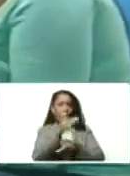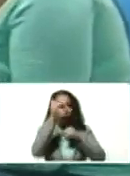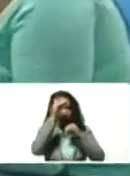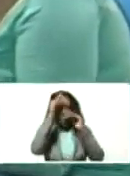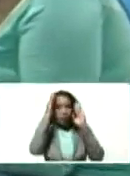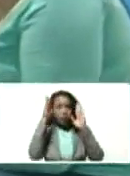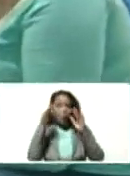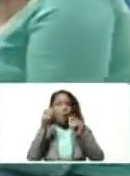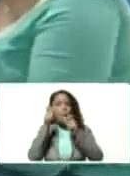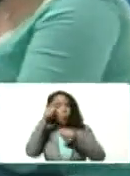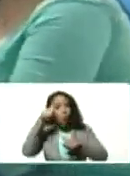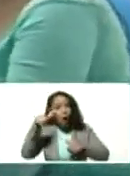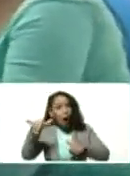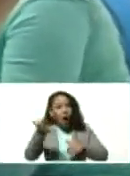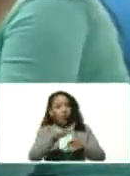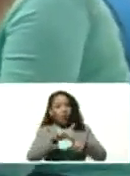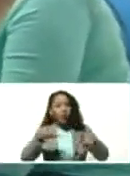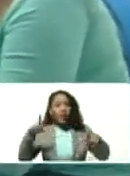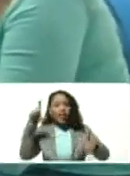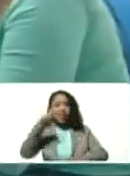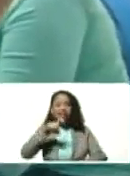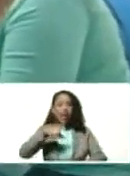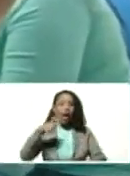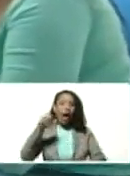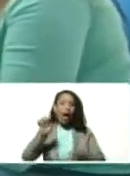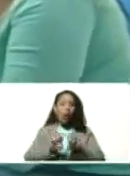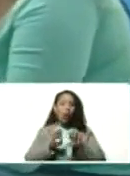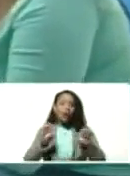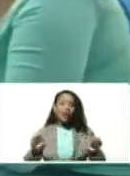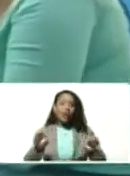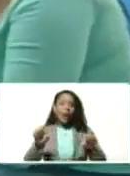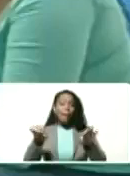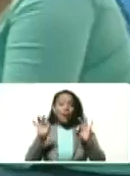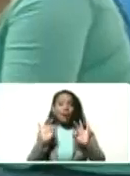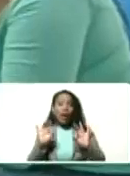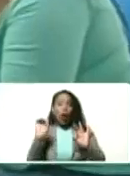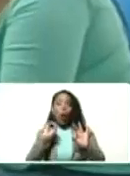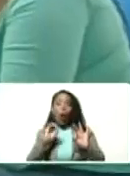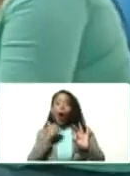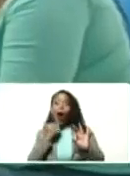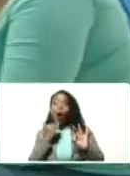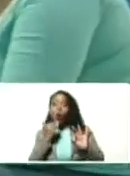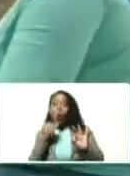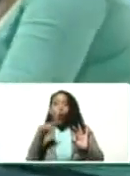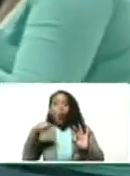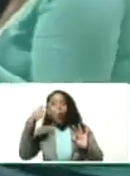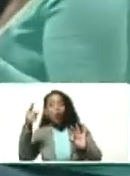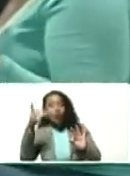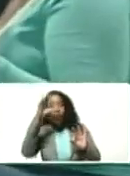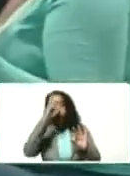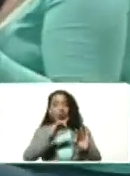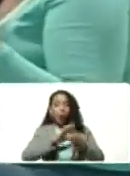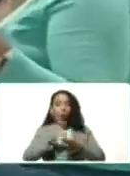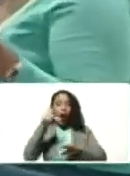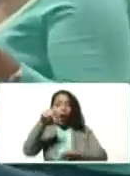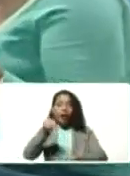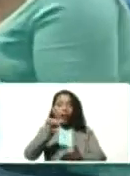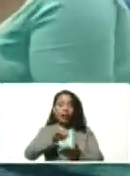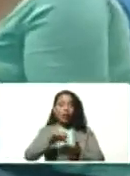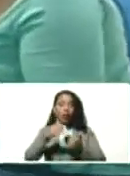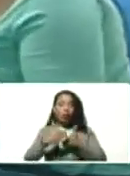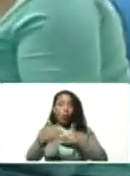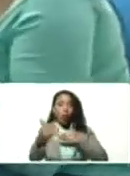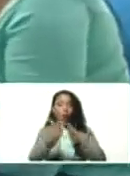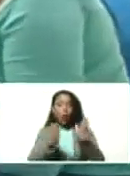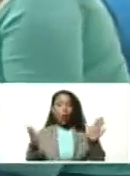atendiendo población que tiene necesidades educativas especiales o alguna otra discapacidad, porque aquí el centro ha ampliado